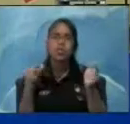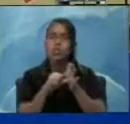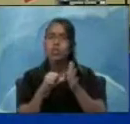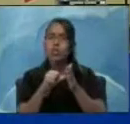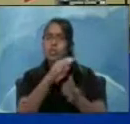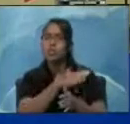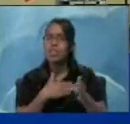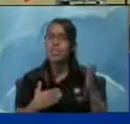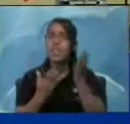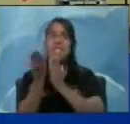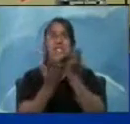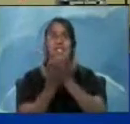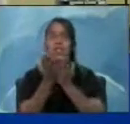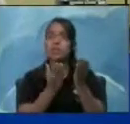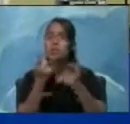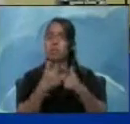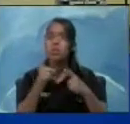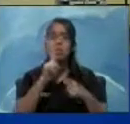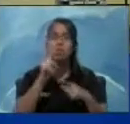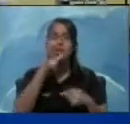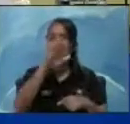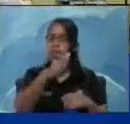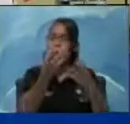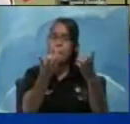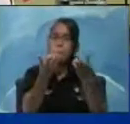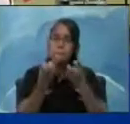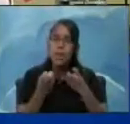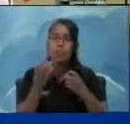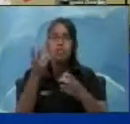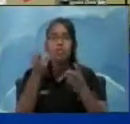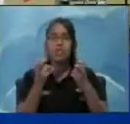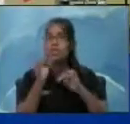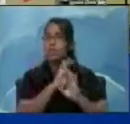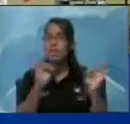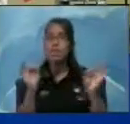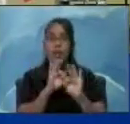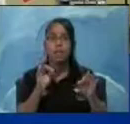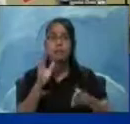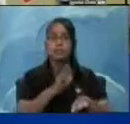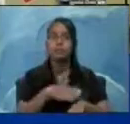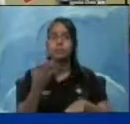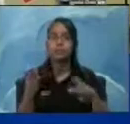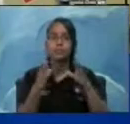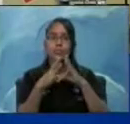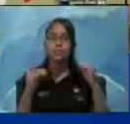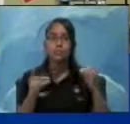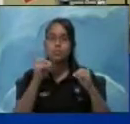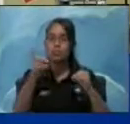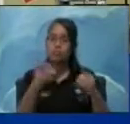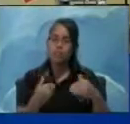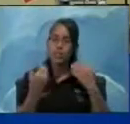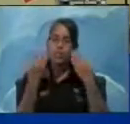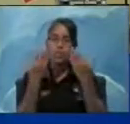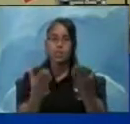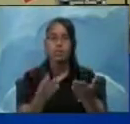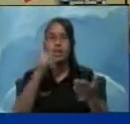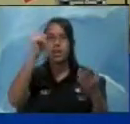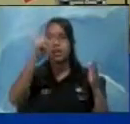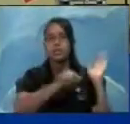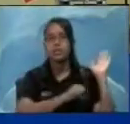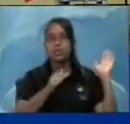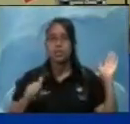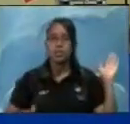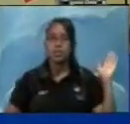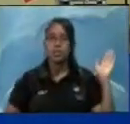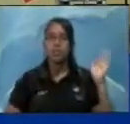servir pero no estás esperando recibir nada porque todo te lo suministra el señor